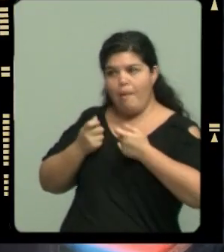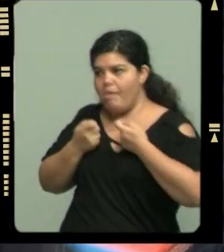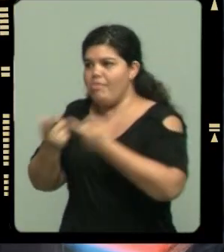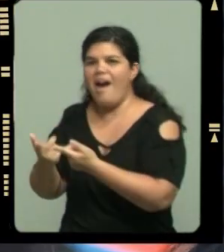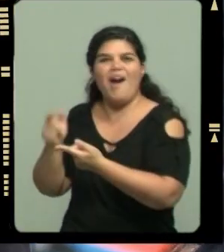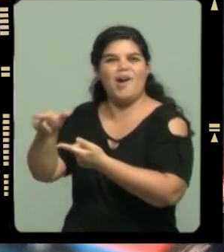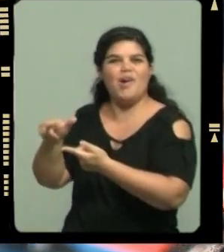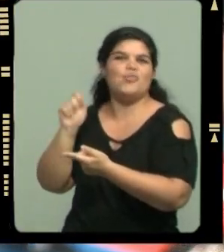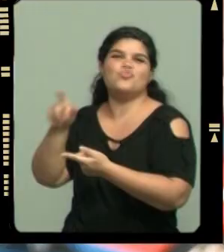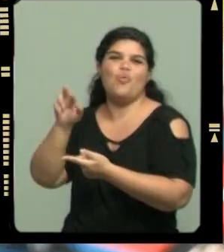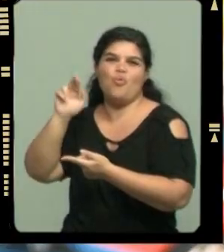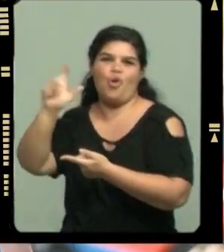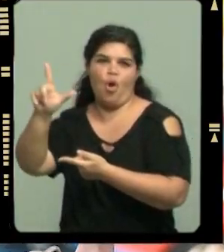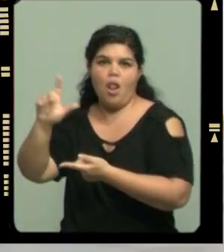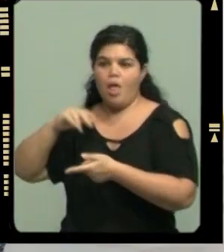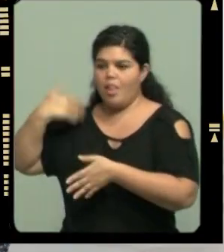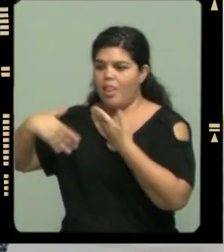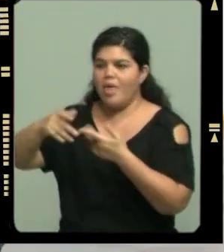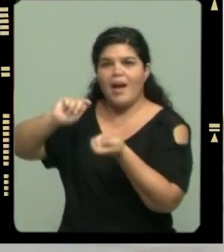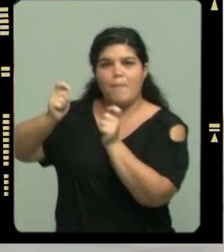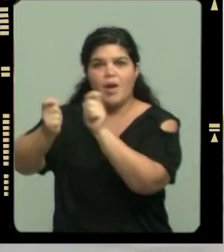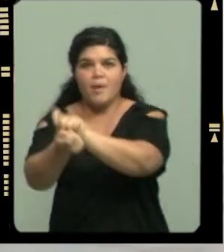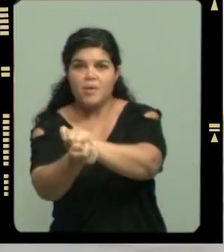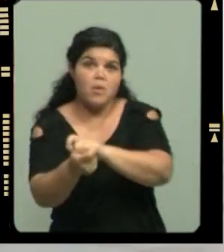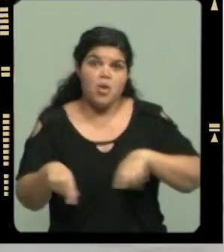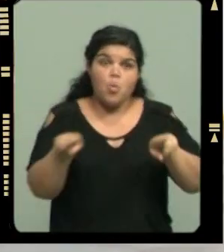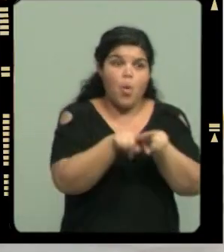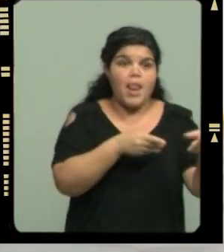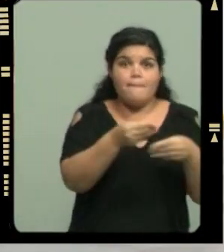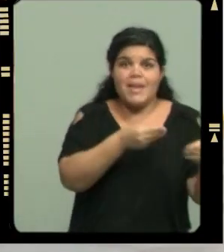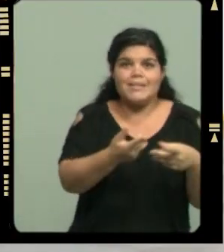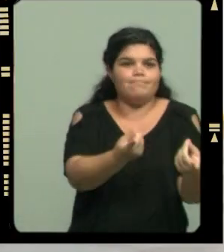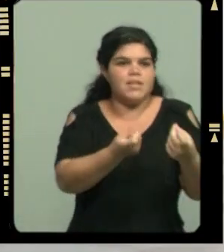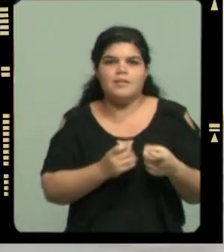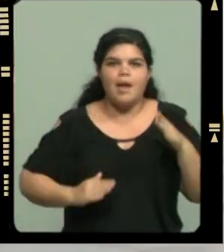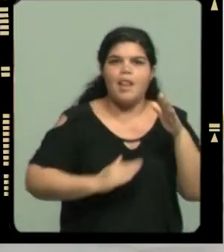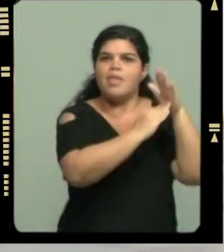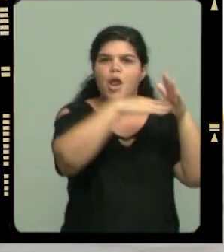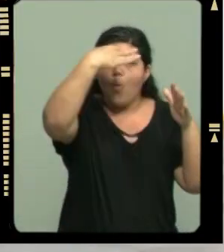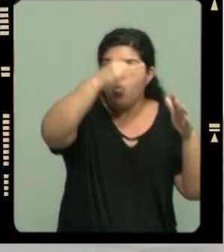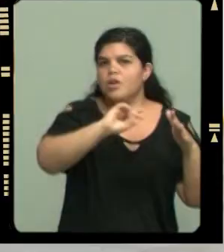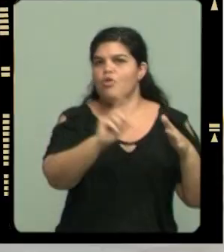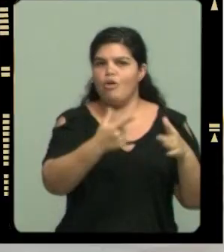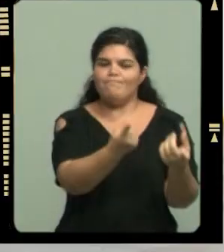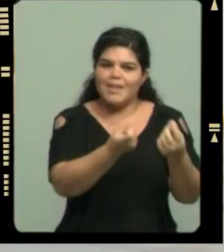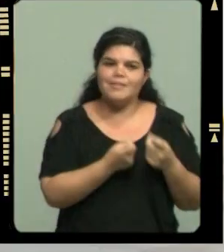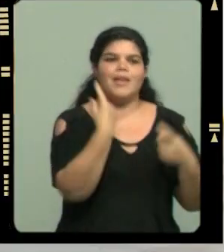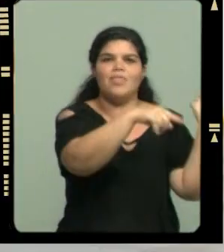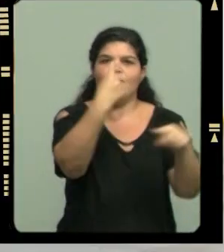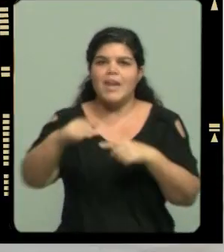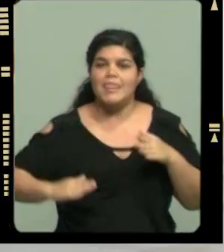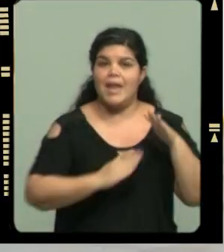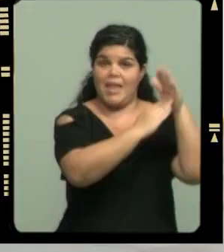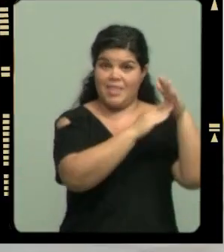pasando en las empresas y las organizaciones modernas. Trabajar en equipo. Bueno, enseguida vamos a seguir hablando de esto, de cómo lo toman las empresas, cómo se preparan estos